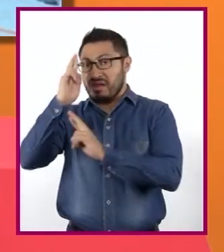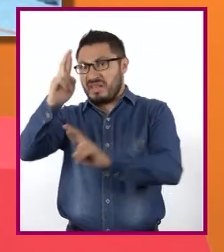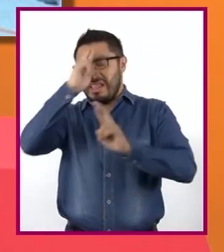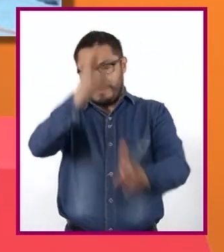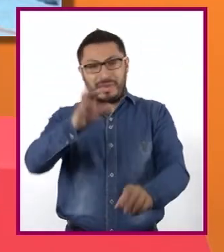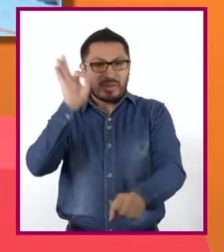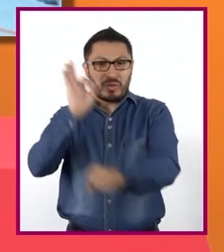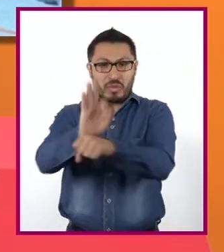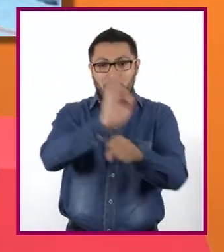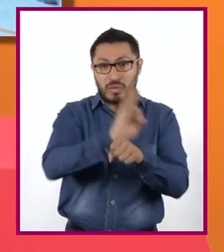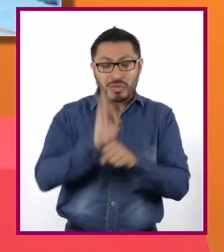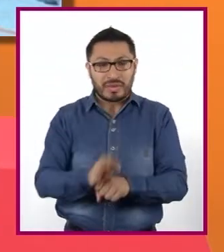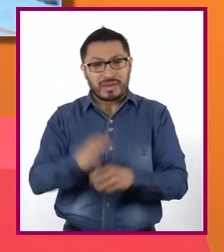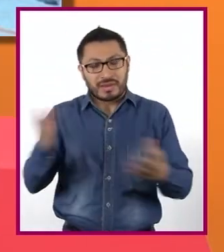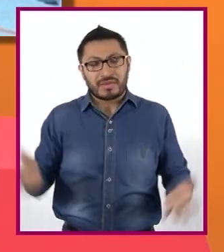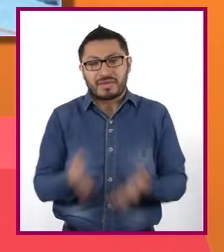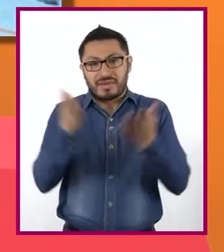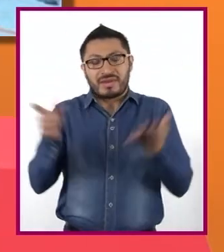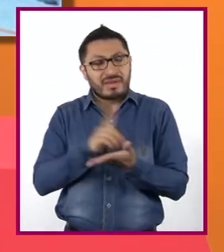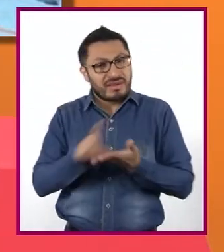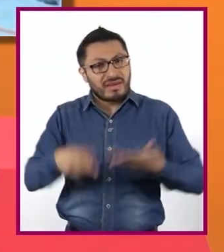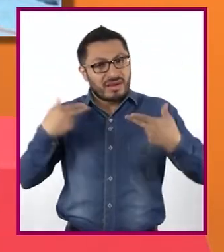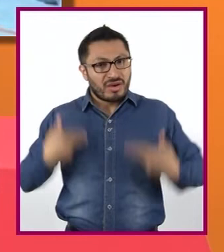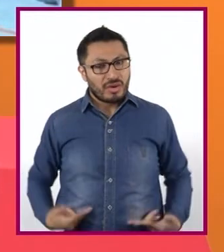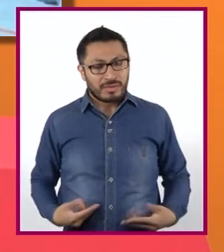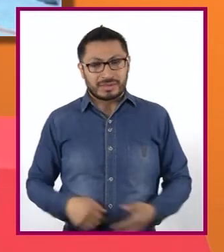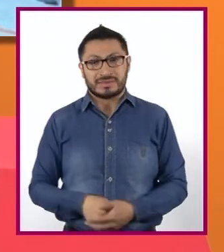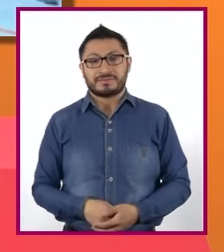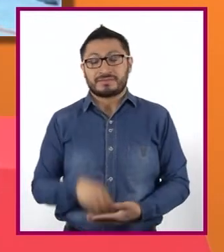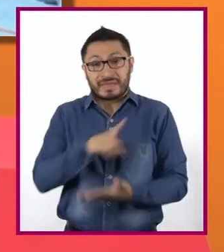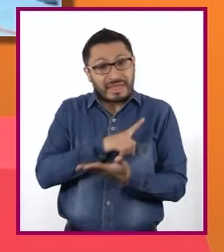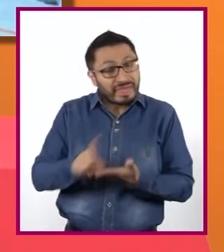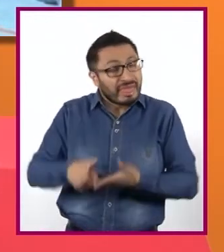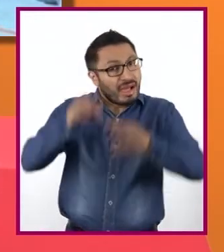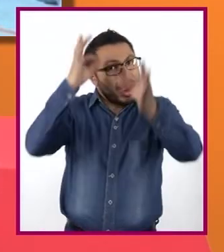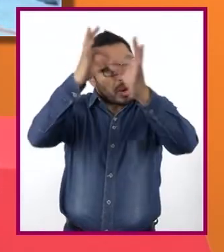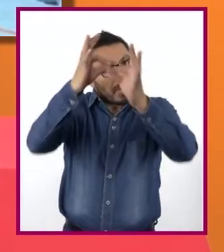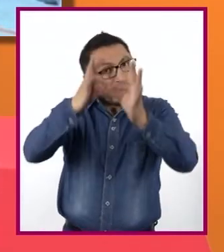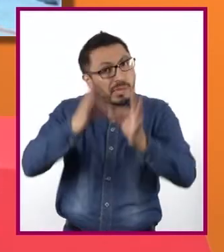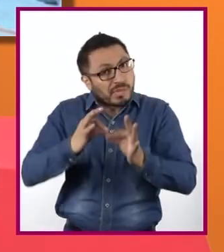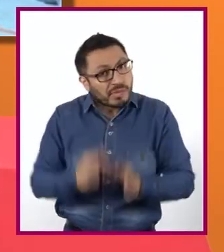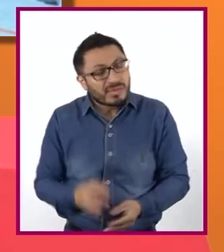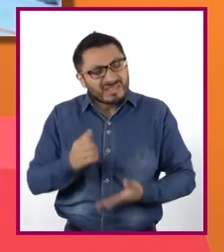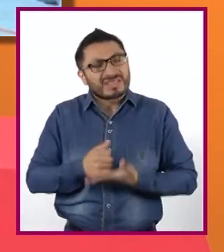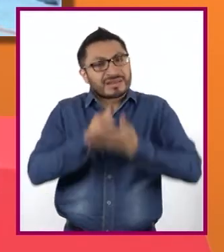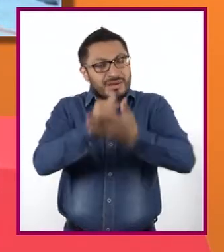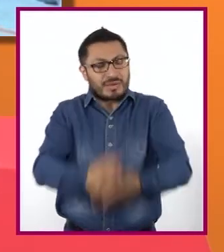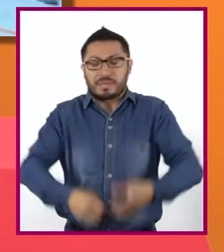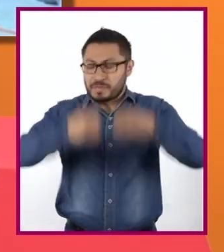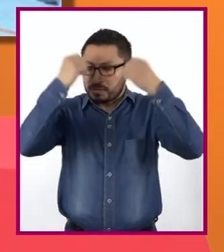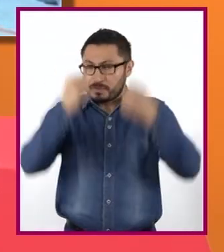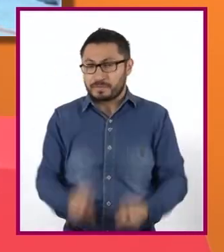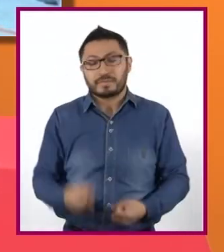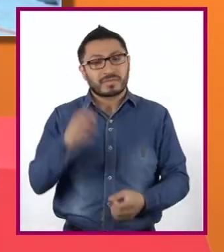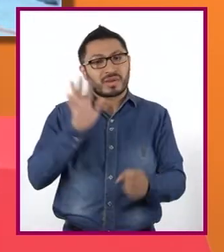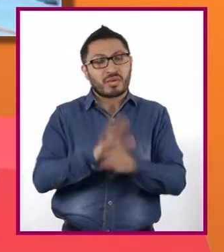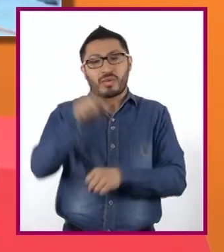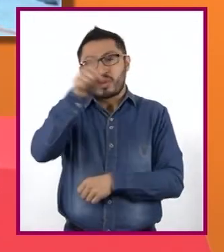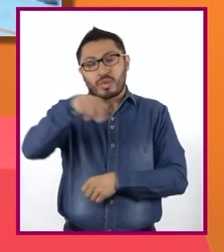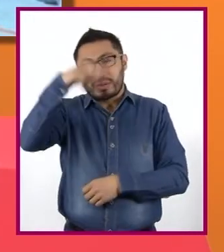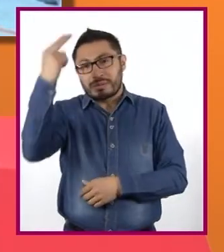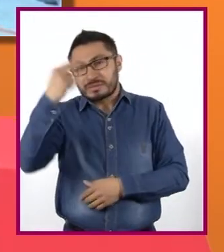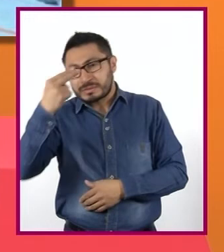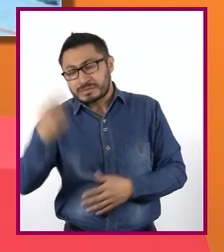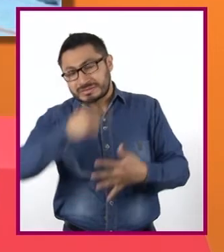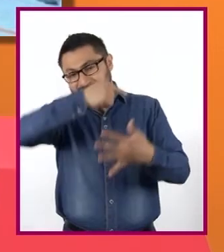y promoción de sus derechos humanos. El cumplimiento de sus derechos permite garantizar la satisfacción de sus necesidades, y